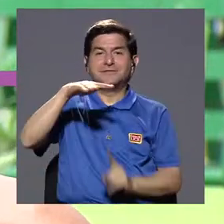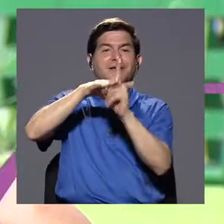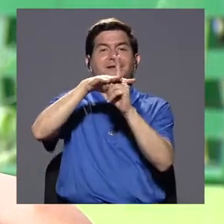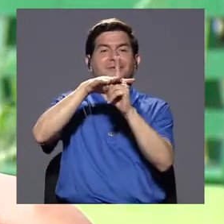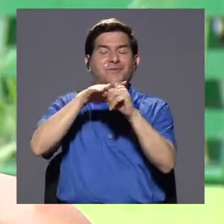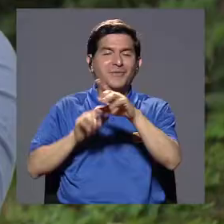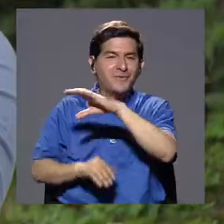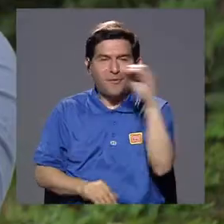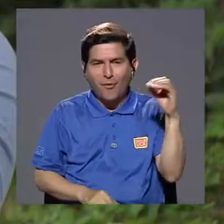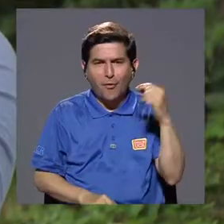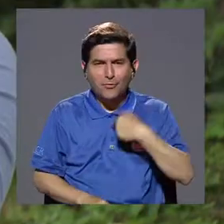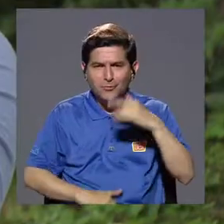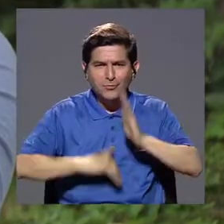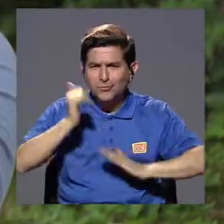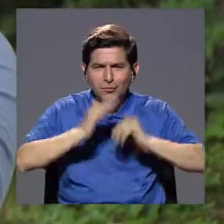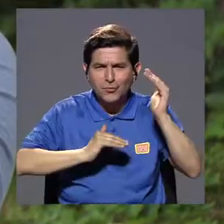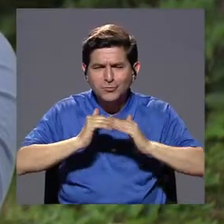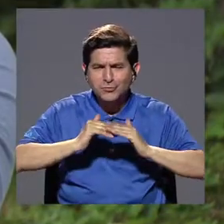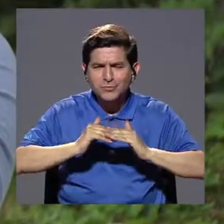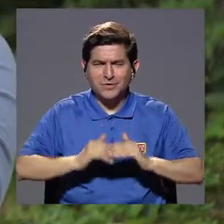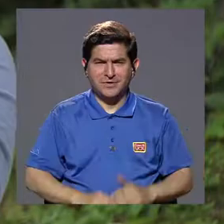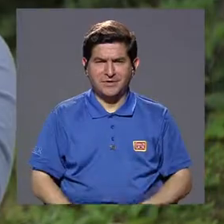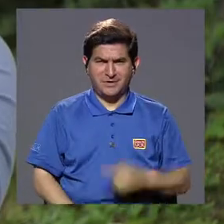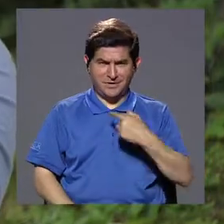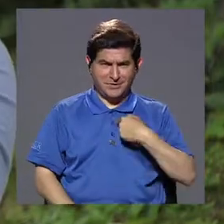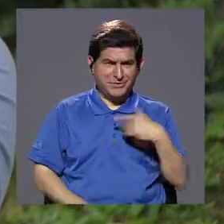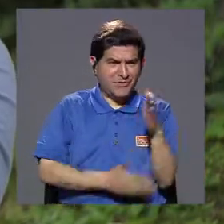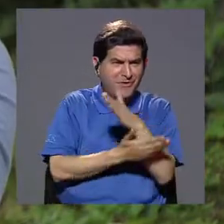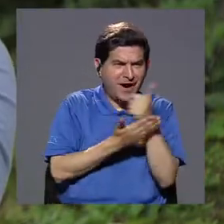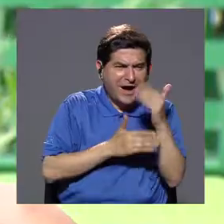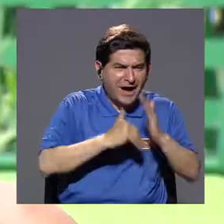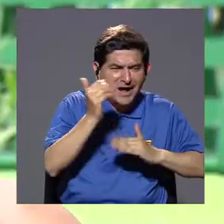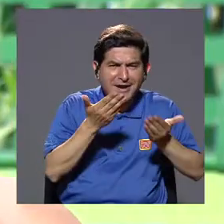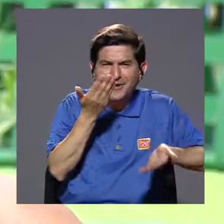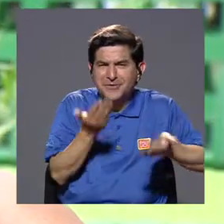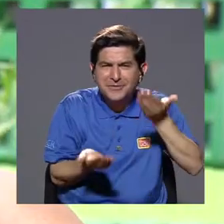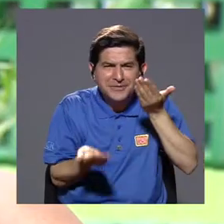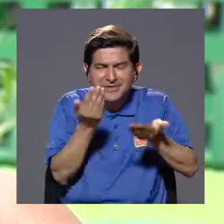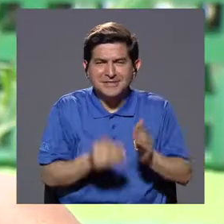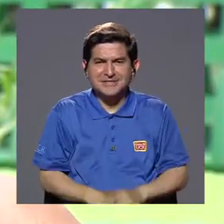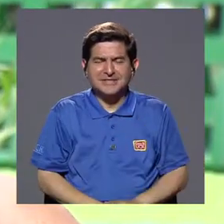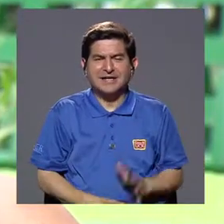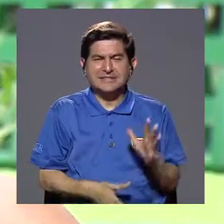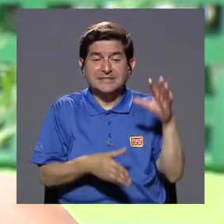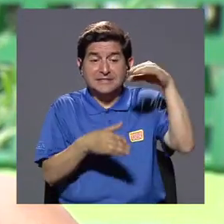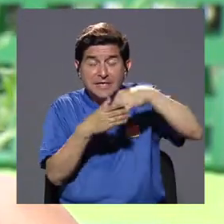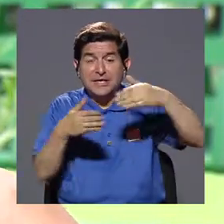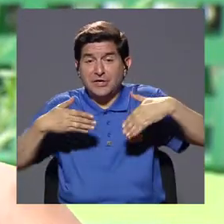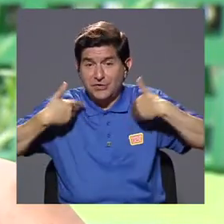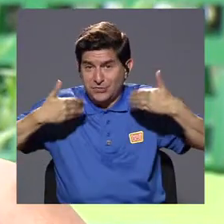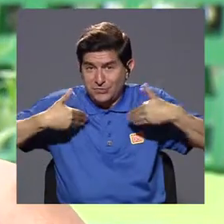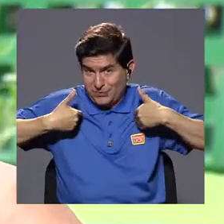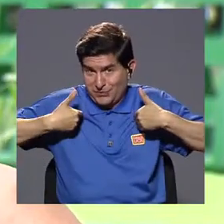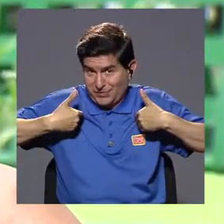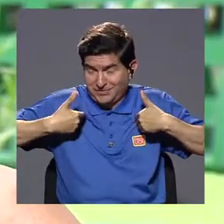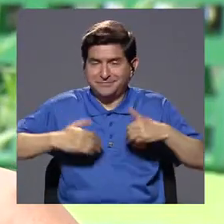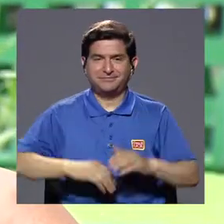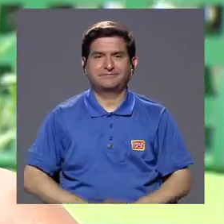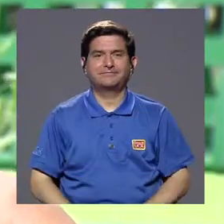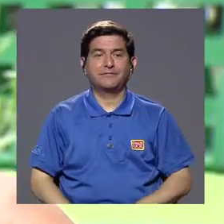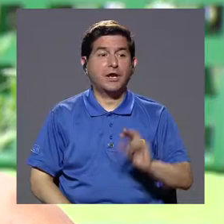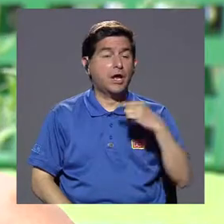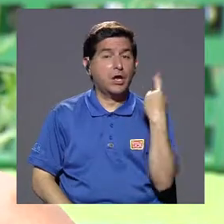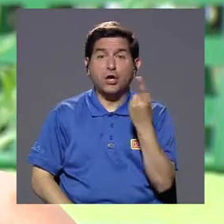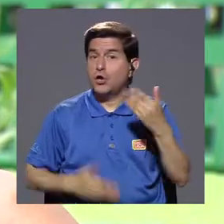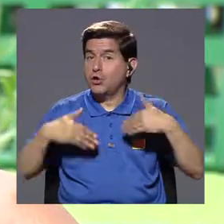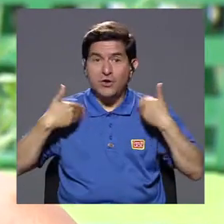construyó algo que pudiera hacer que pudiera incluir la felicidad y no solo feliz y felicidad porque porque la vida no